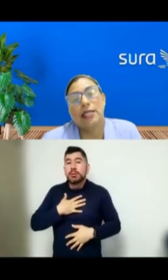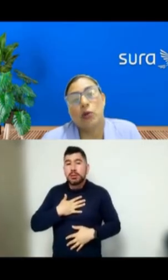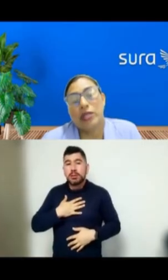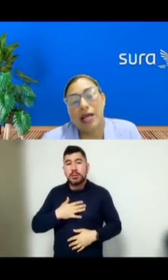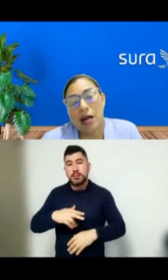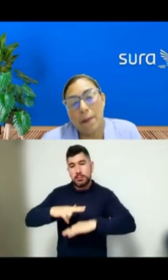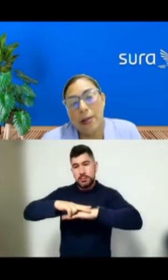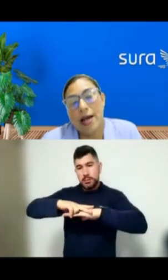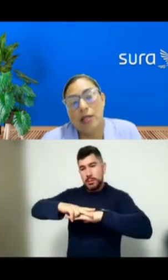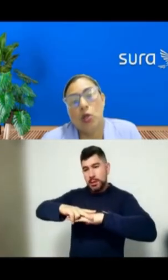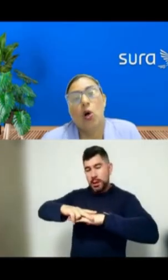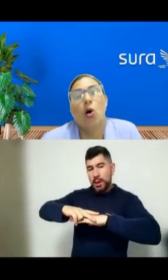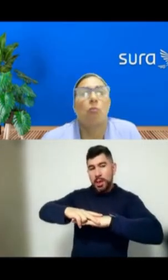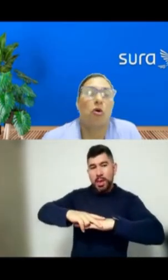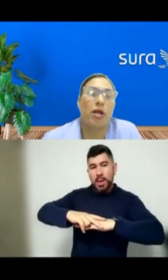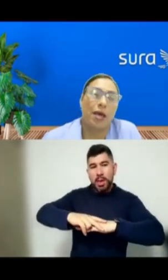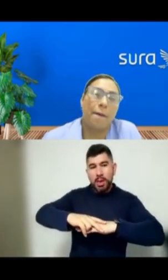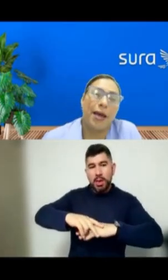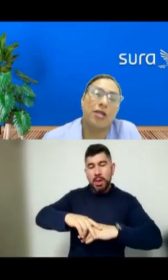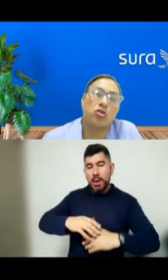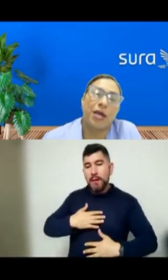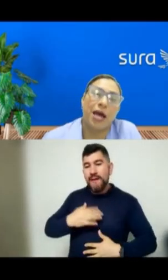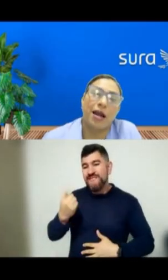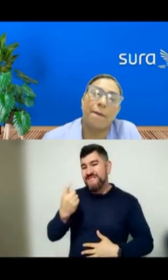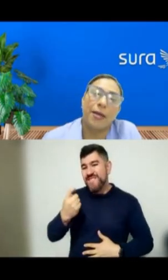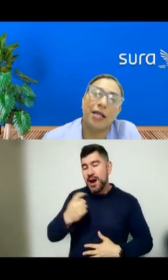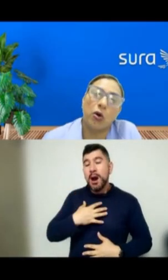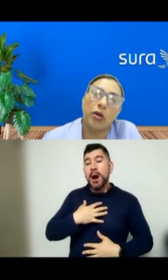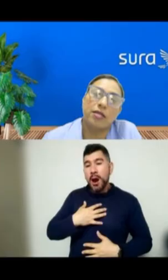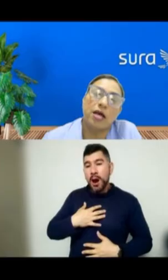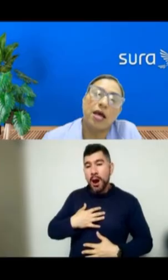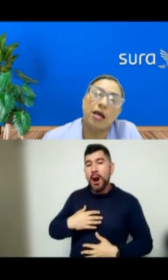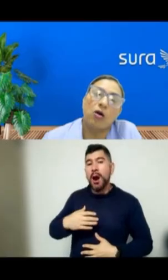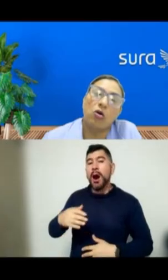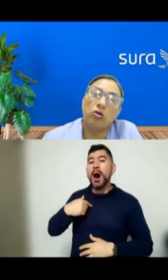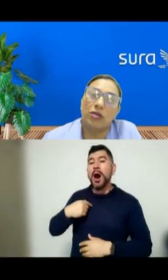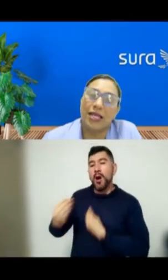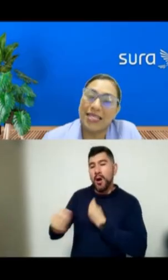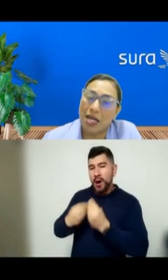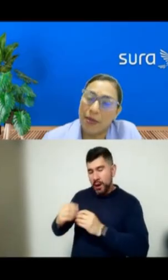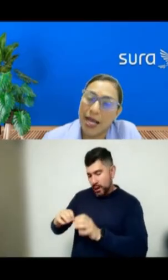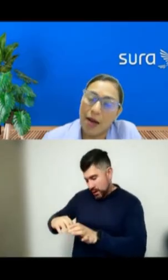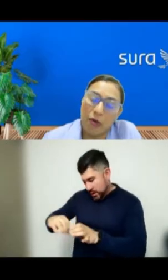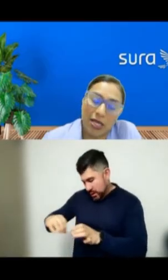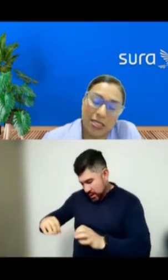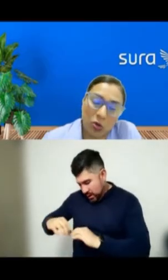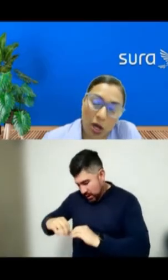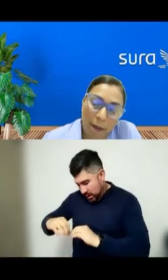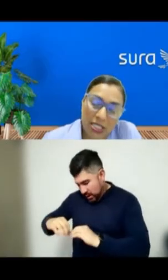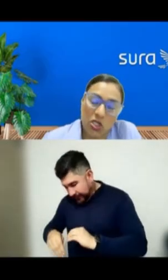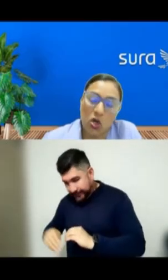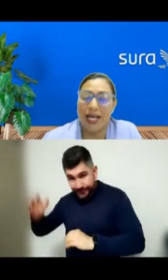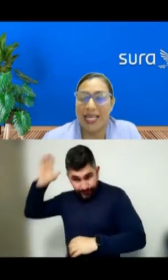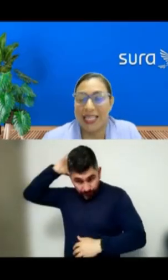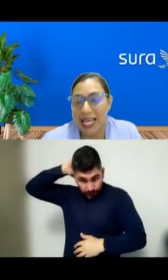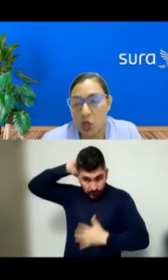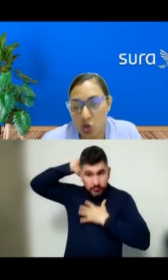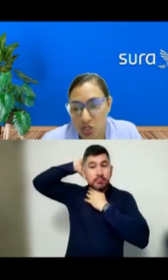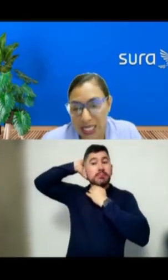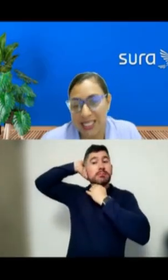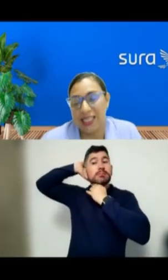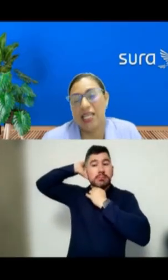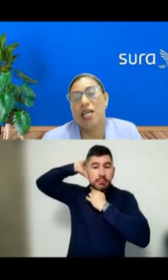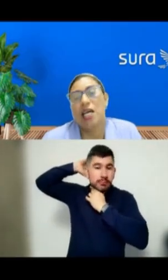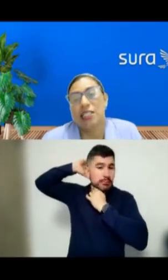persona no está respirando, voy a despejar sus vías respiratorias con control de la cervical, porque si toda persona que